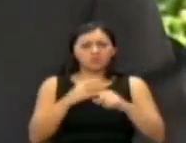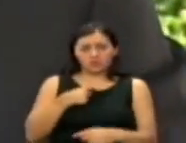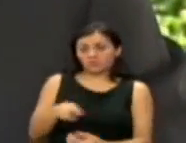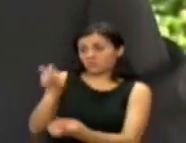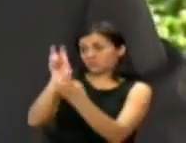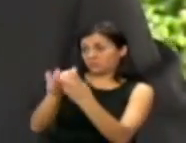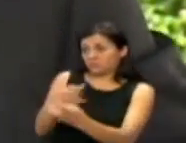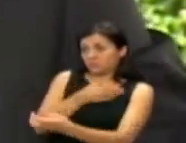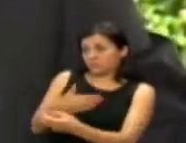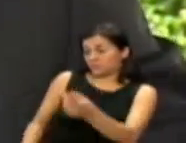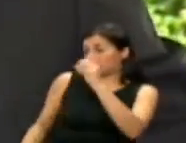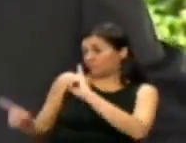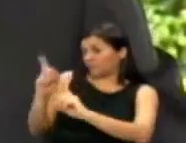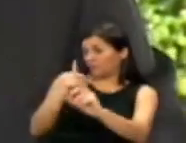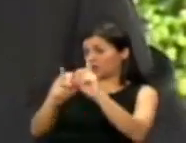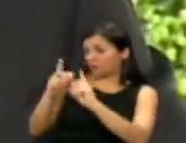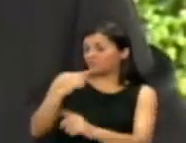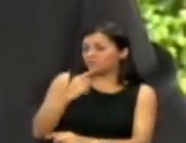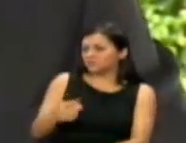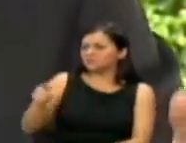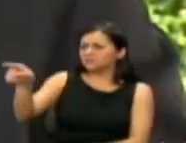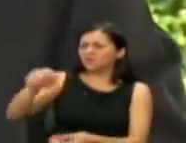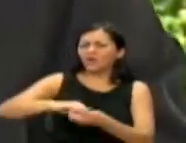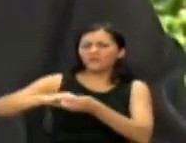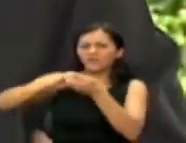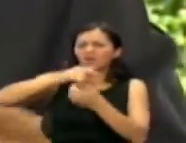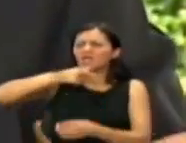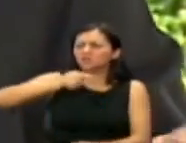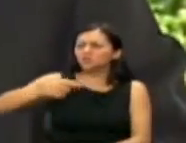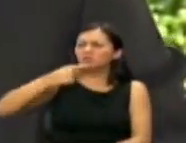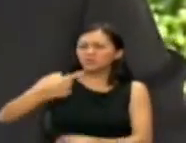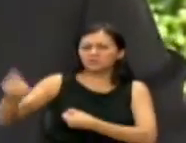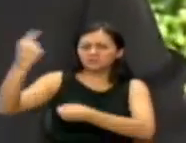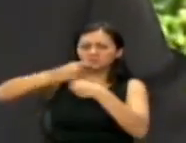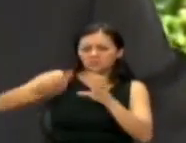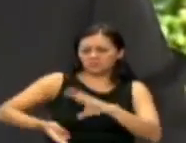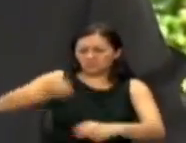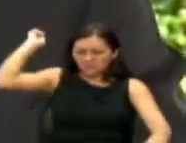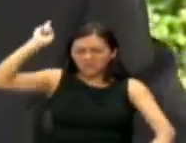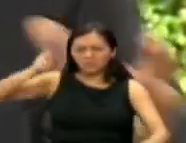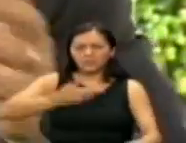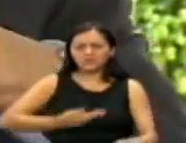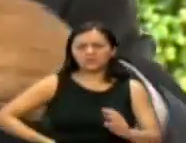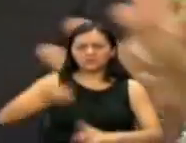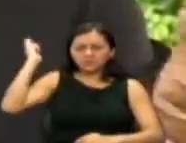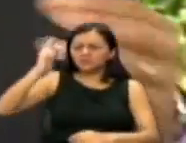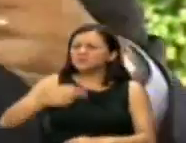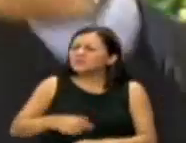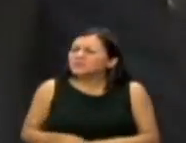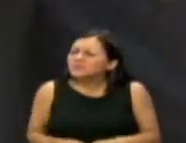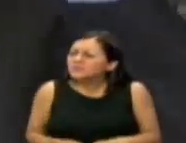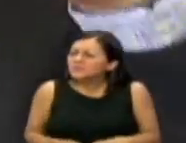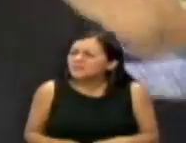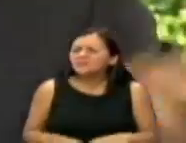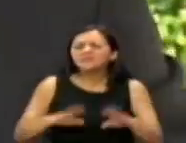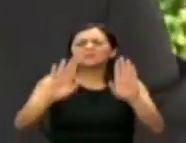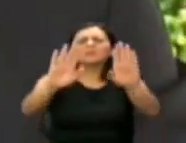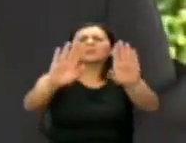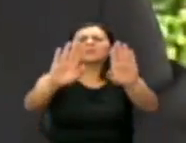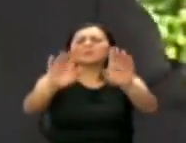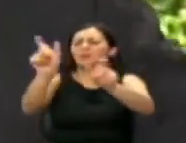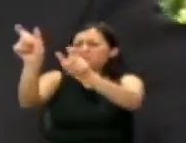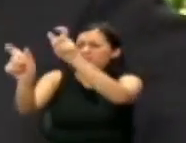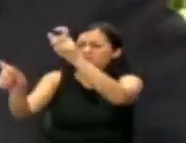la Cuarunari le exige la renuncia al presidente. ¿Con qué solvencia moral? ¿A quién representa? Si esa gente primero tiene que hacerse un